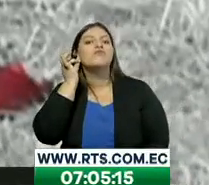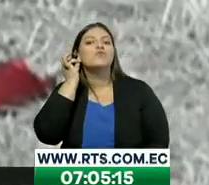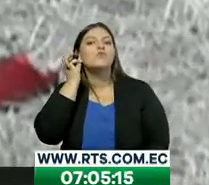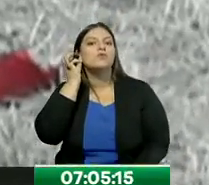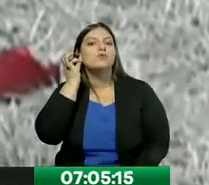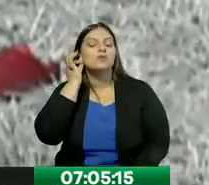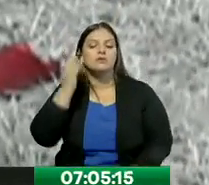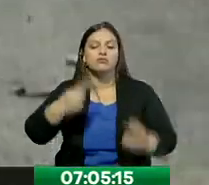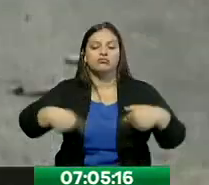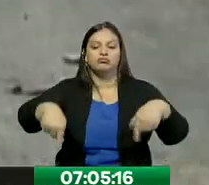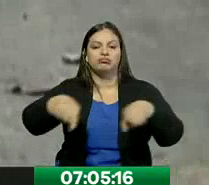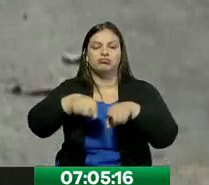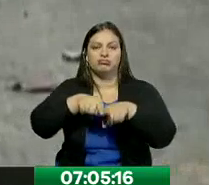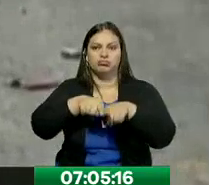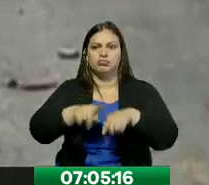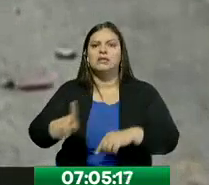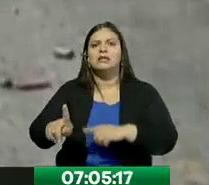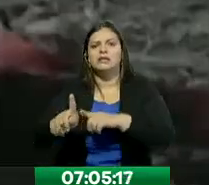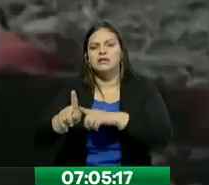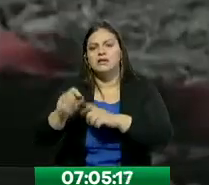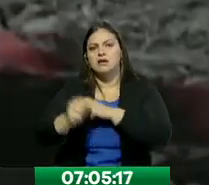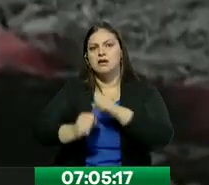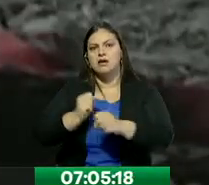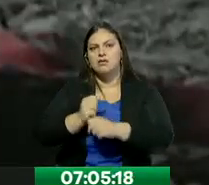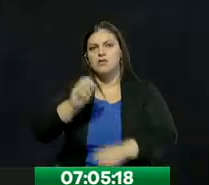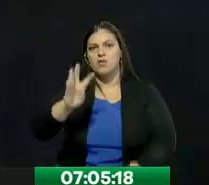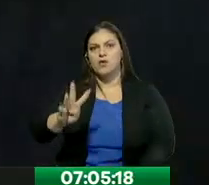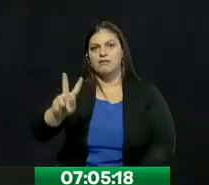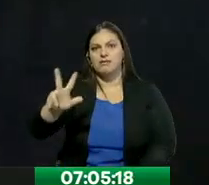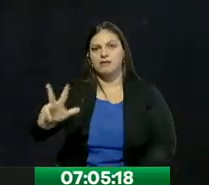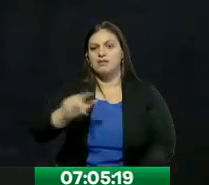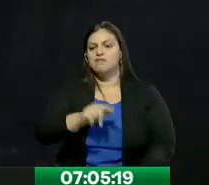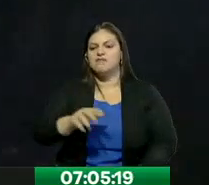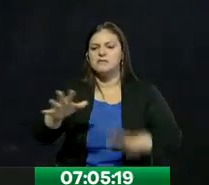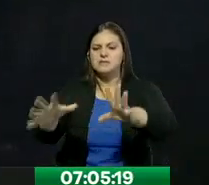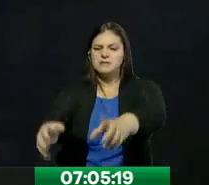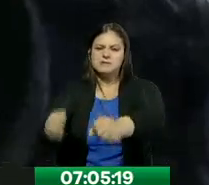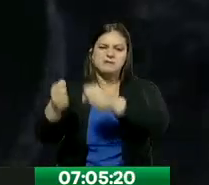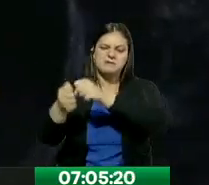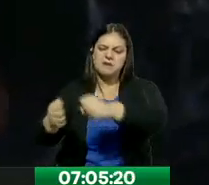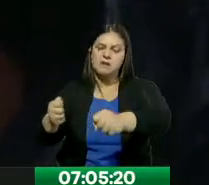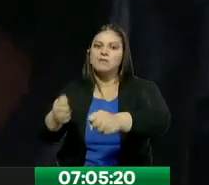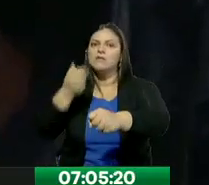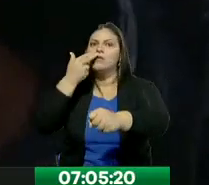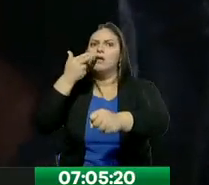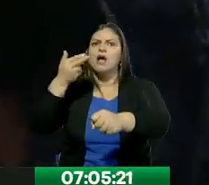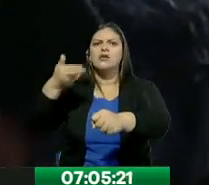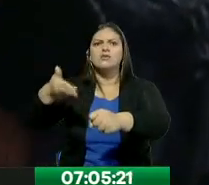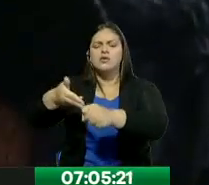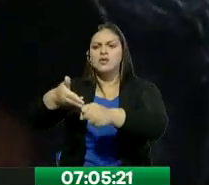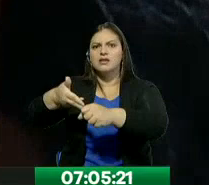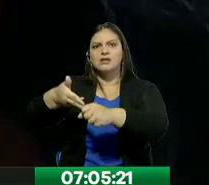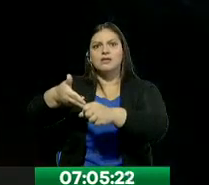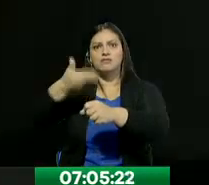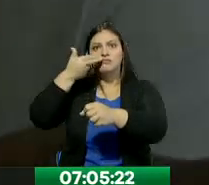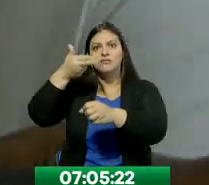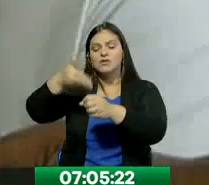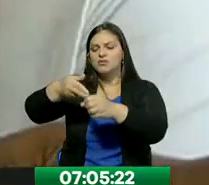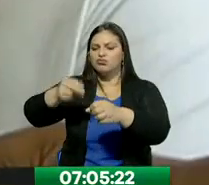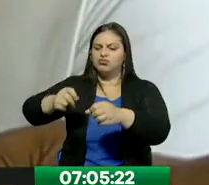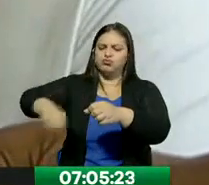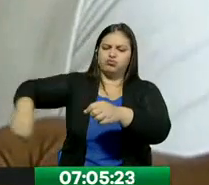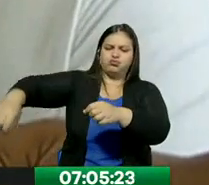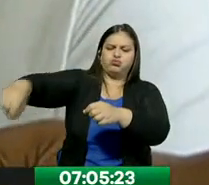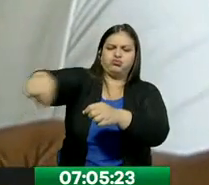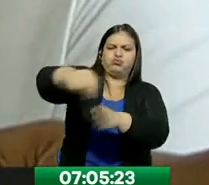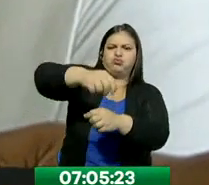La señora de 43 años lamentablemente falleció después de 11 días de estar hospitalizada en la urbe porteña. Se le señaló